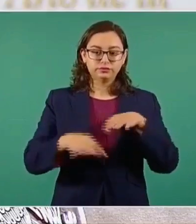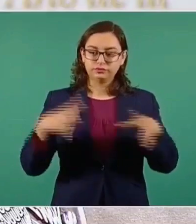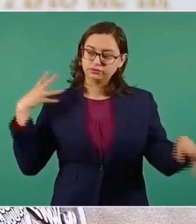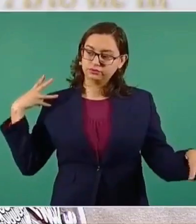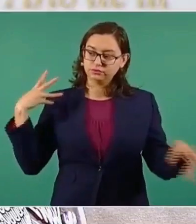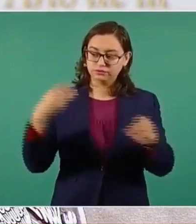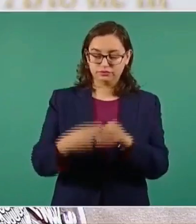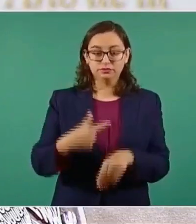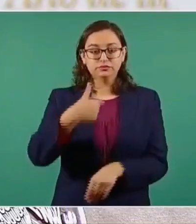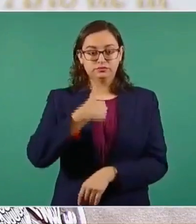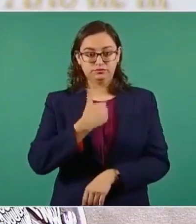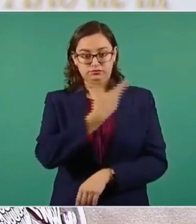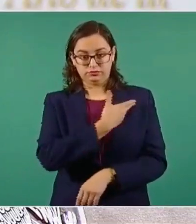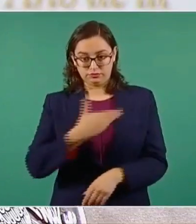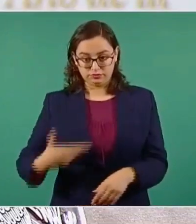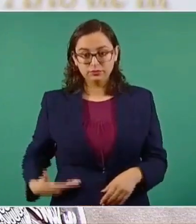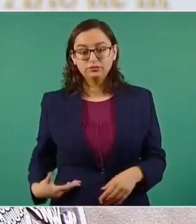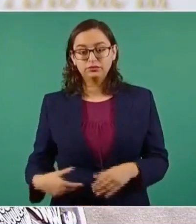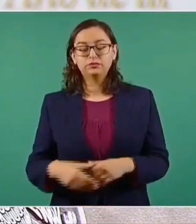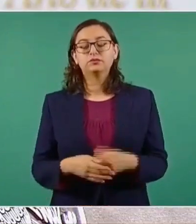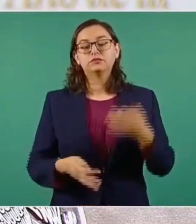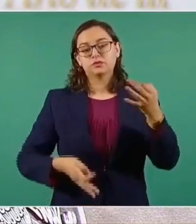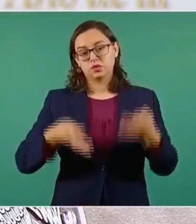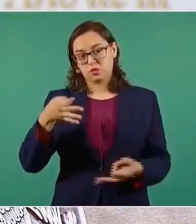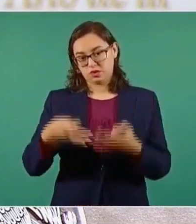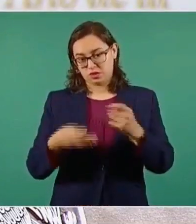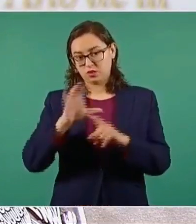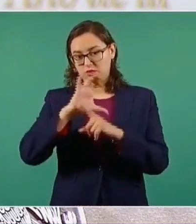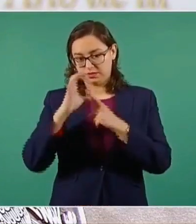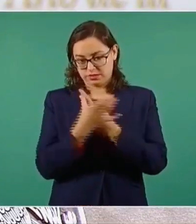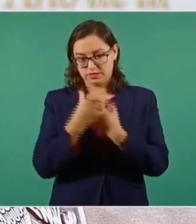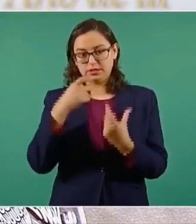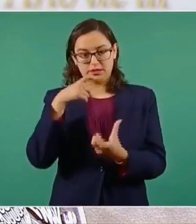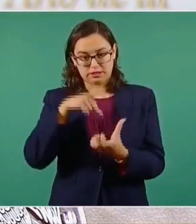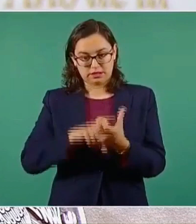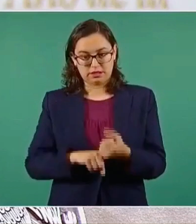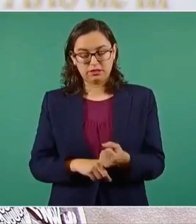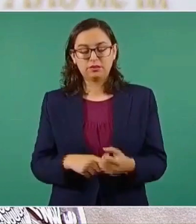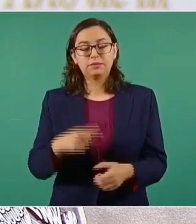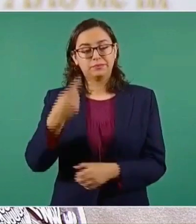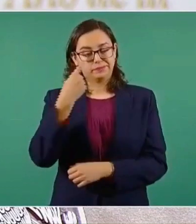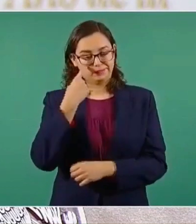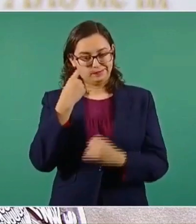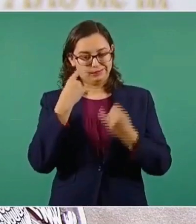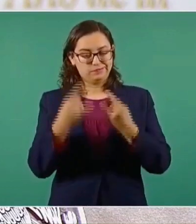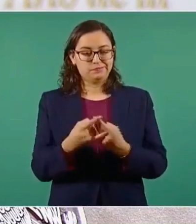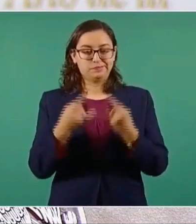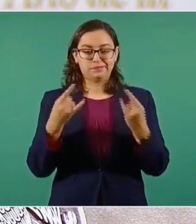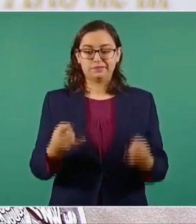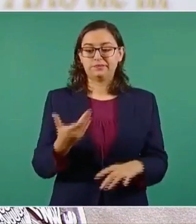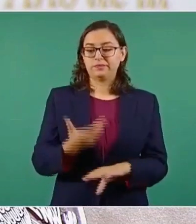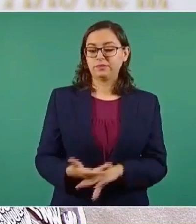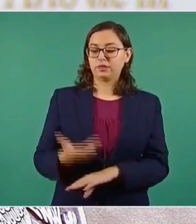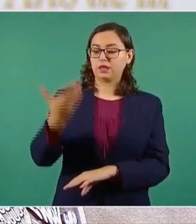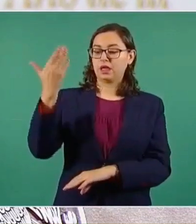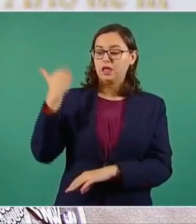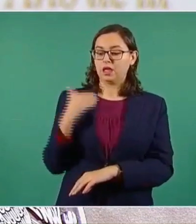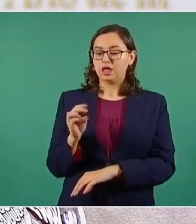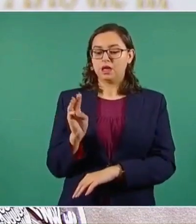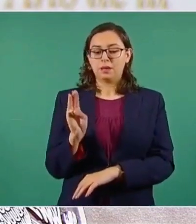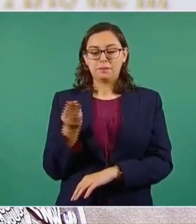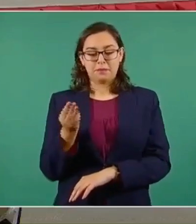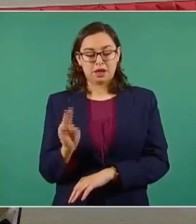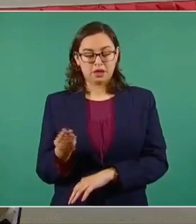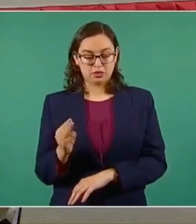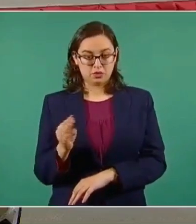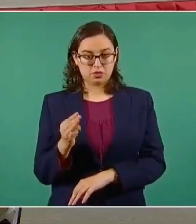En la siguiente lámina, como antecedentes, les recuerdo que a mediados de mayo, el presidente de la República